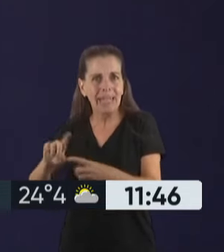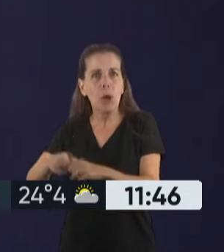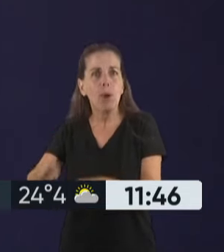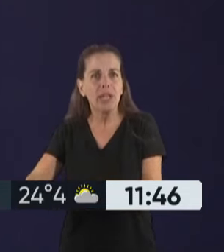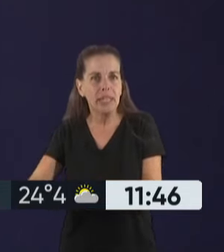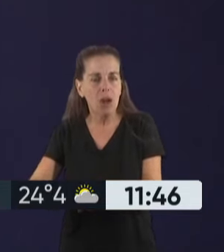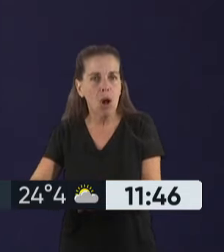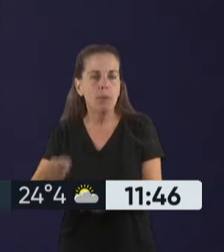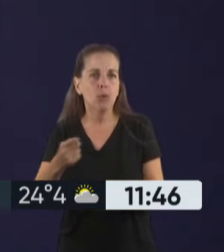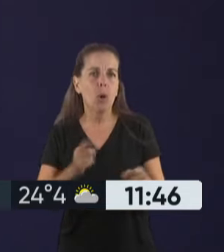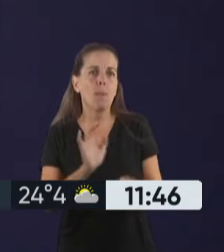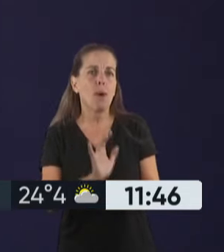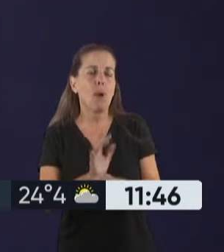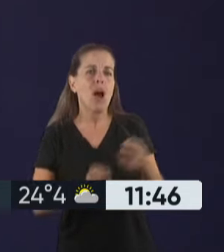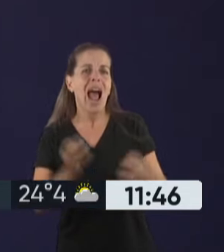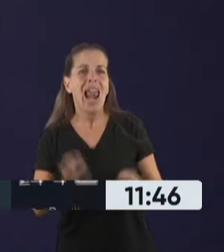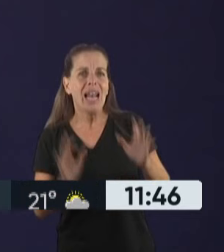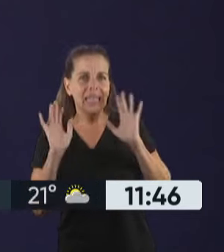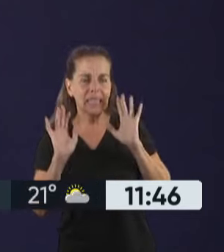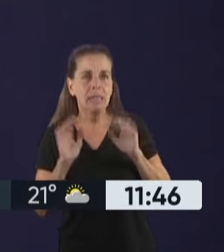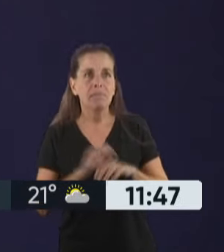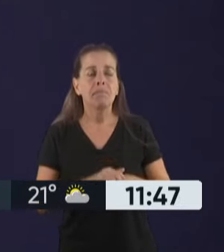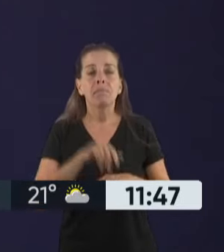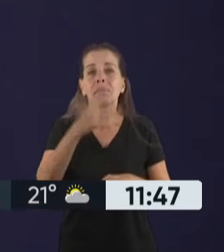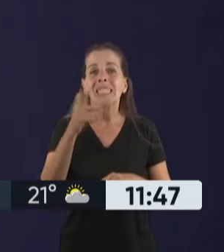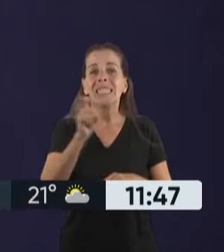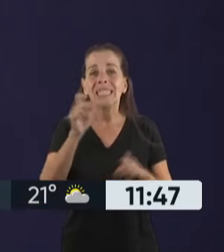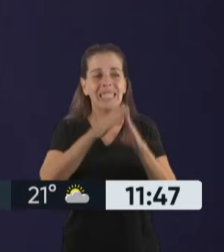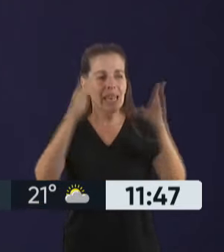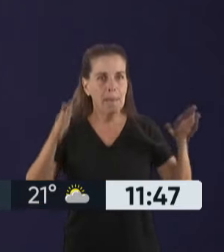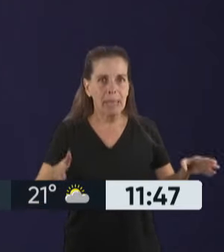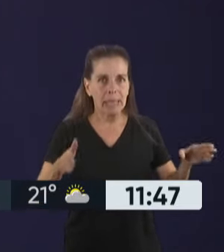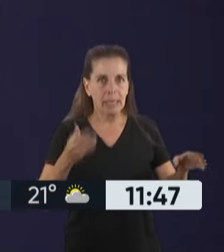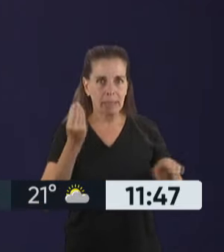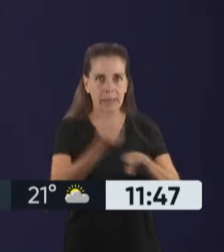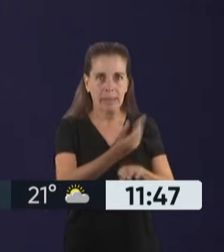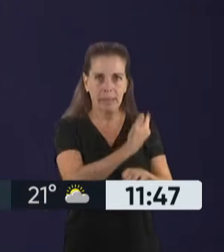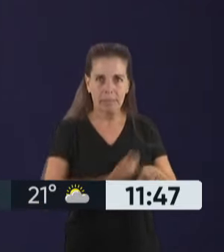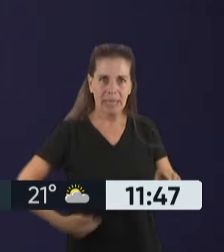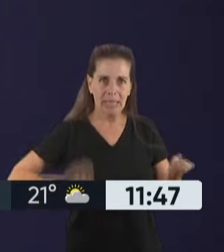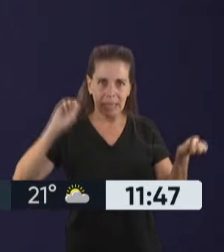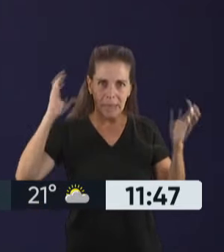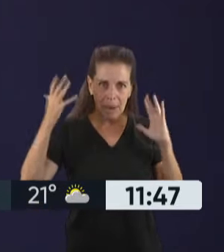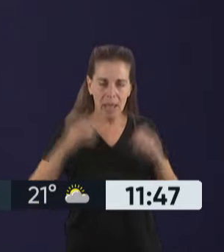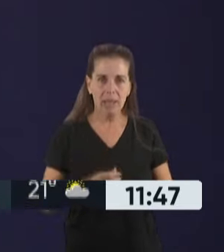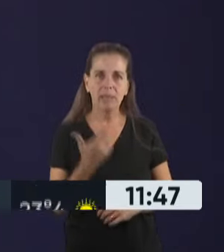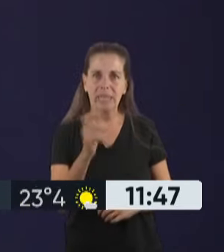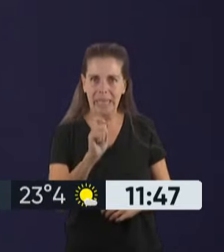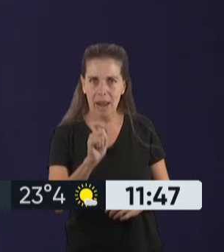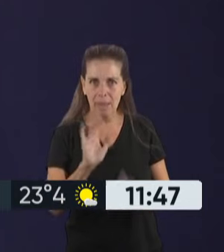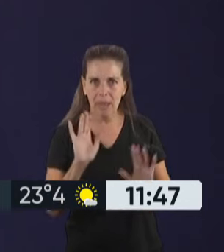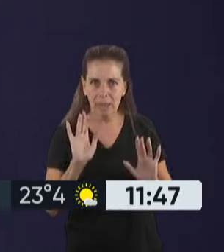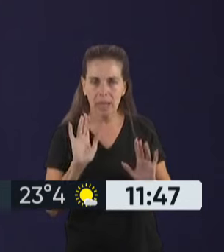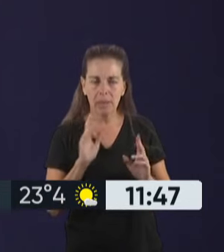café eh Lo cierto es que en estos primeros tres meses y más allá de esa sorpresa e te